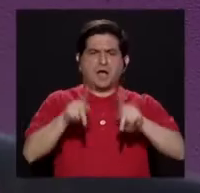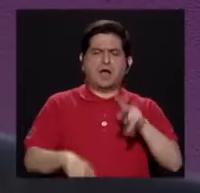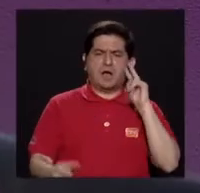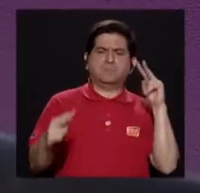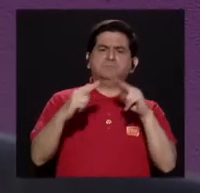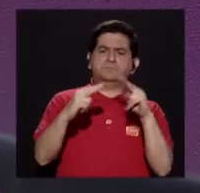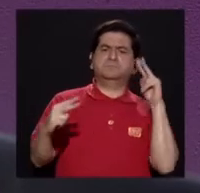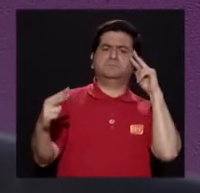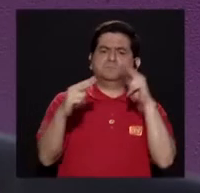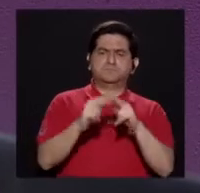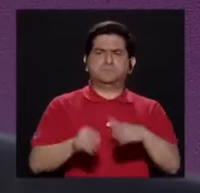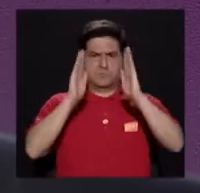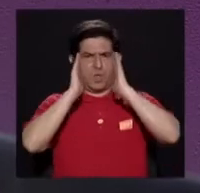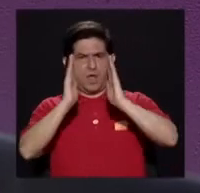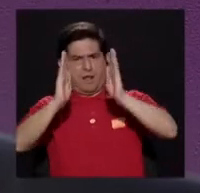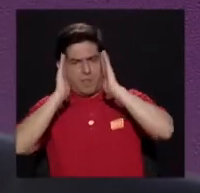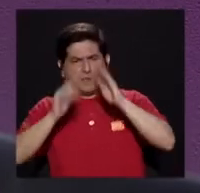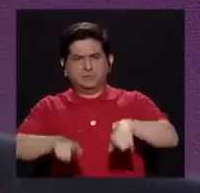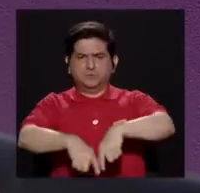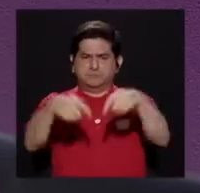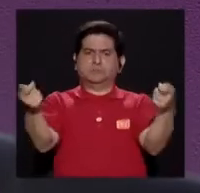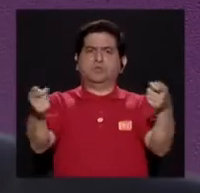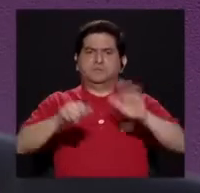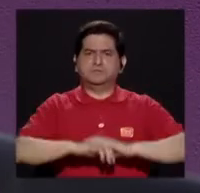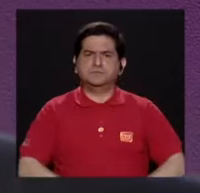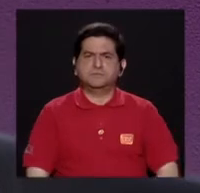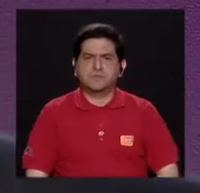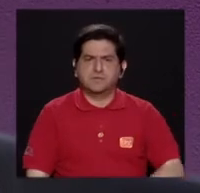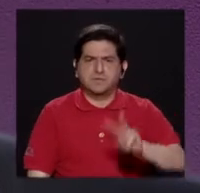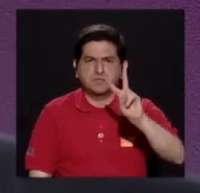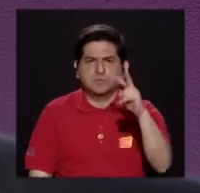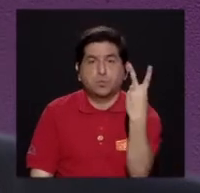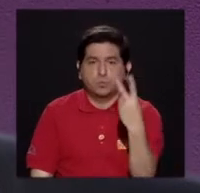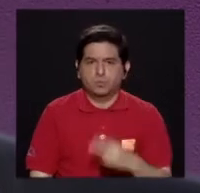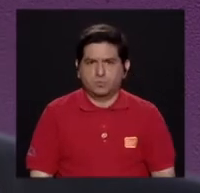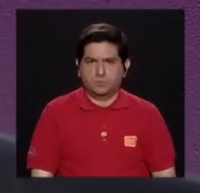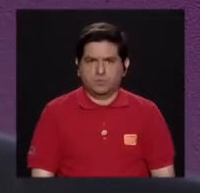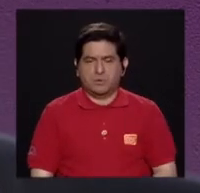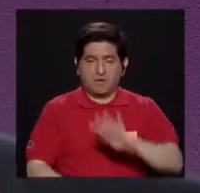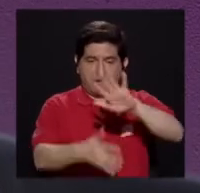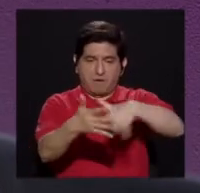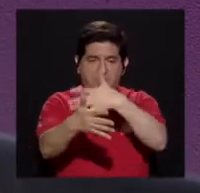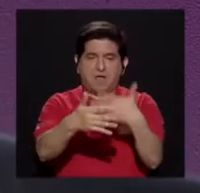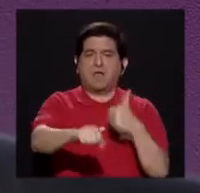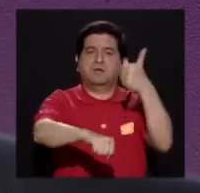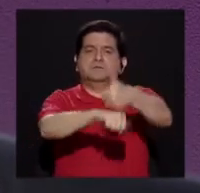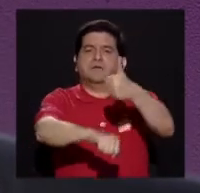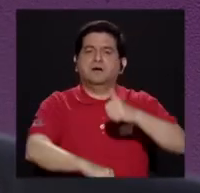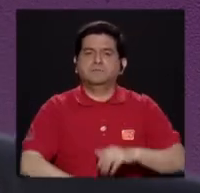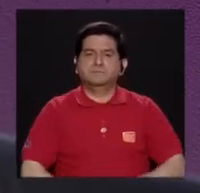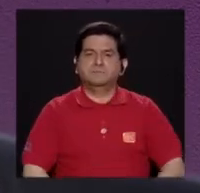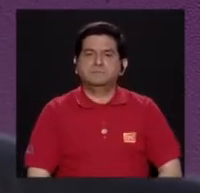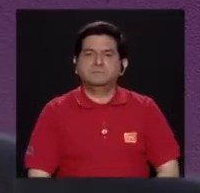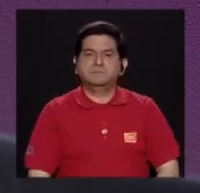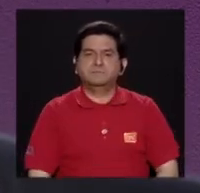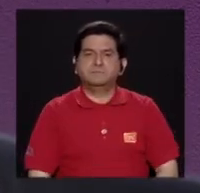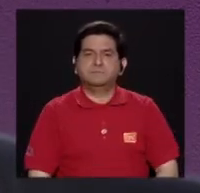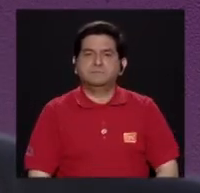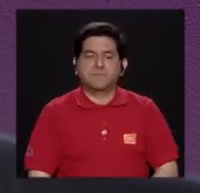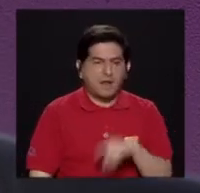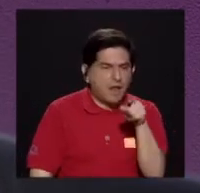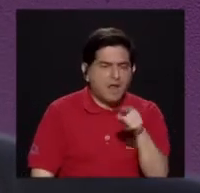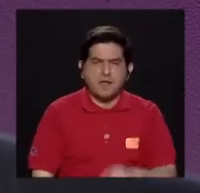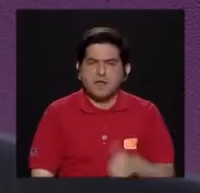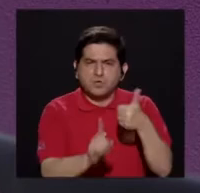puestos, llaman la atención de la prensa. En segundo lugar, logran poner agenda, ¿verdad? Es decir, al estar